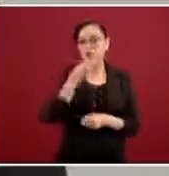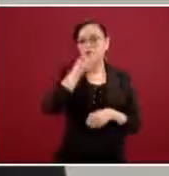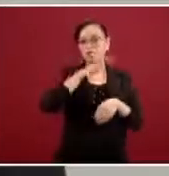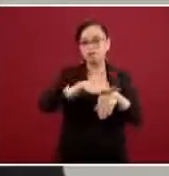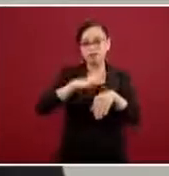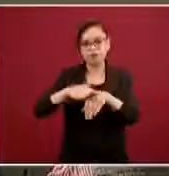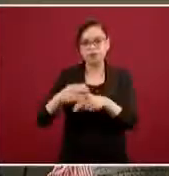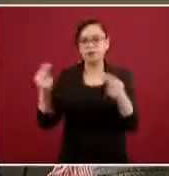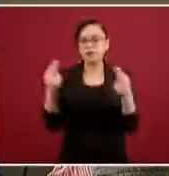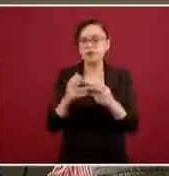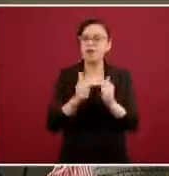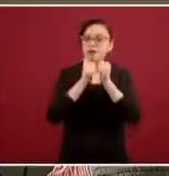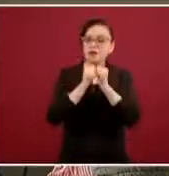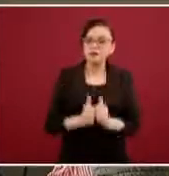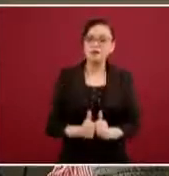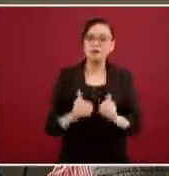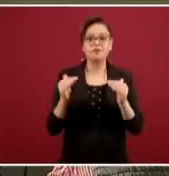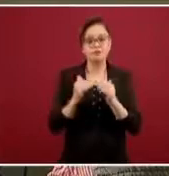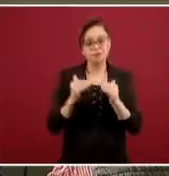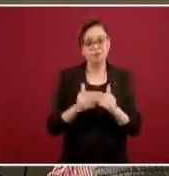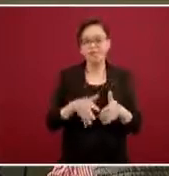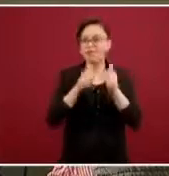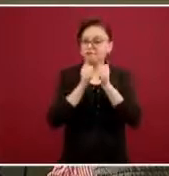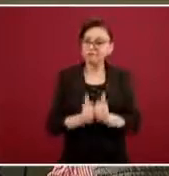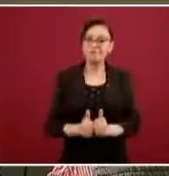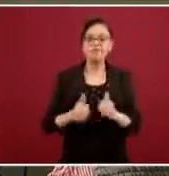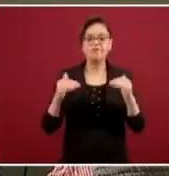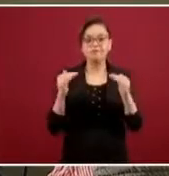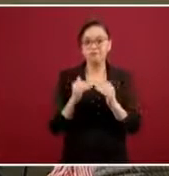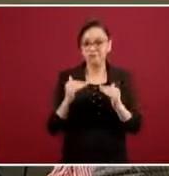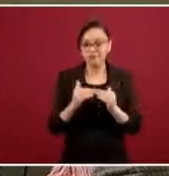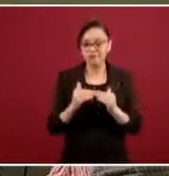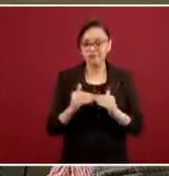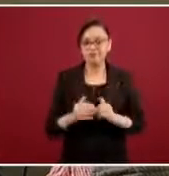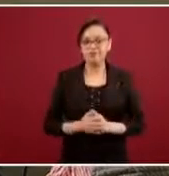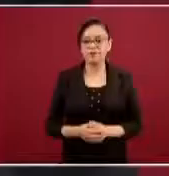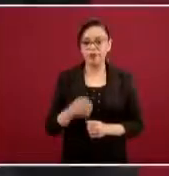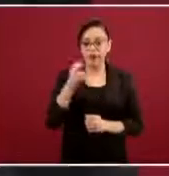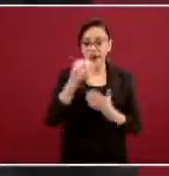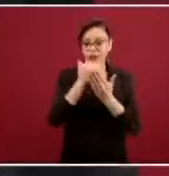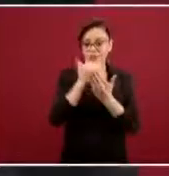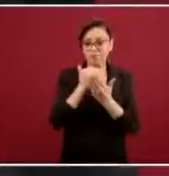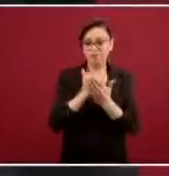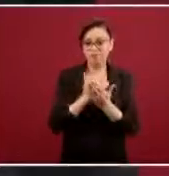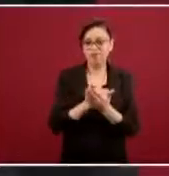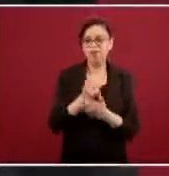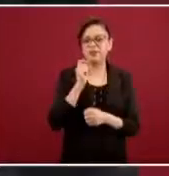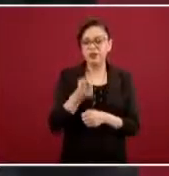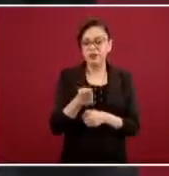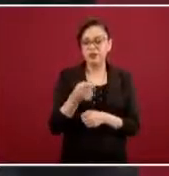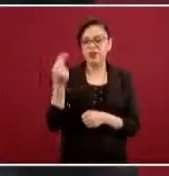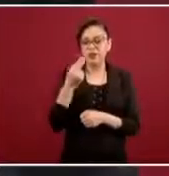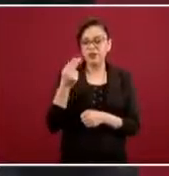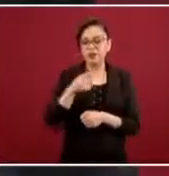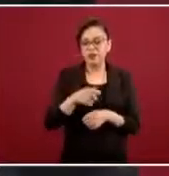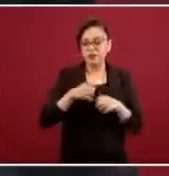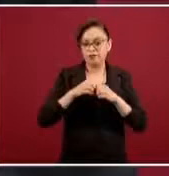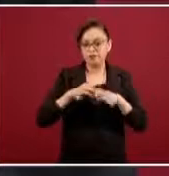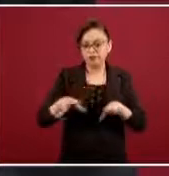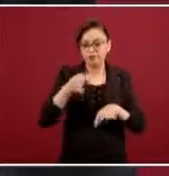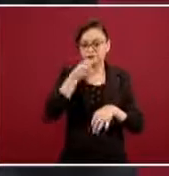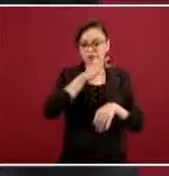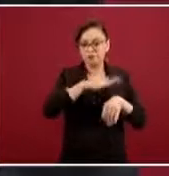casa. La naturaleza de la guía, en este caso, es un instructivo que está escrito